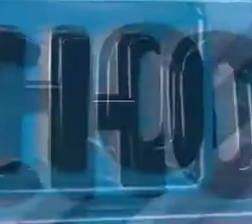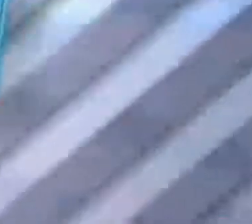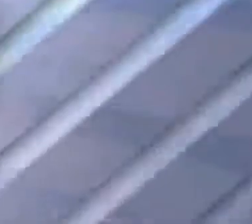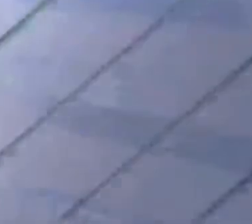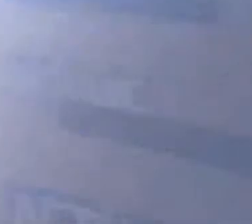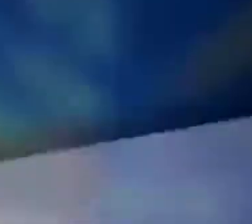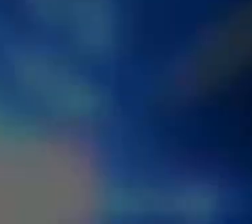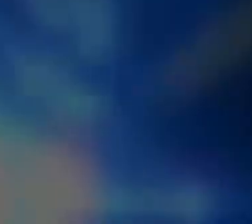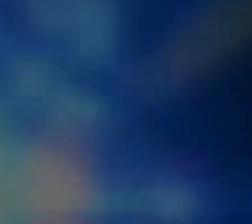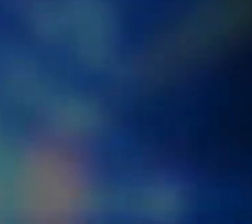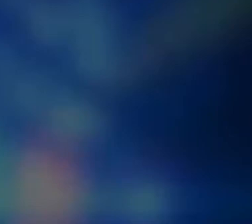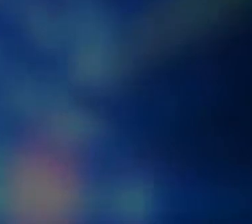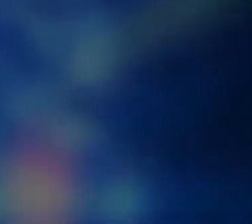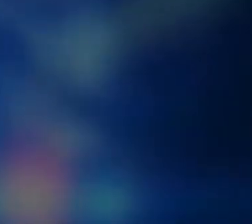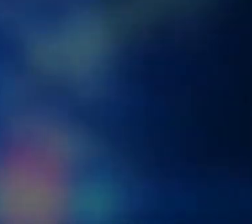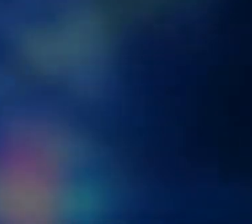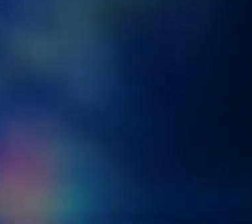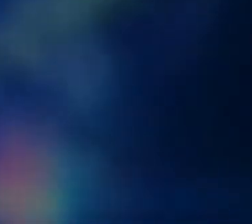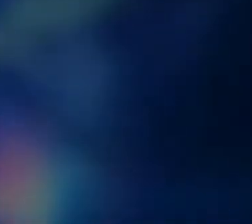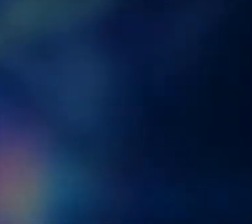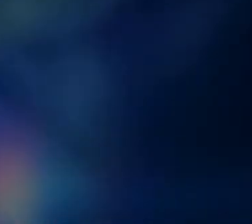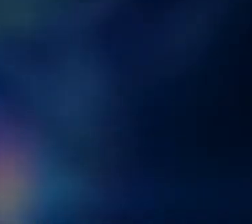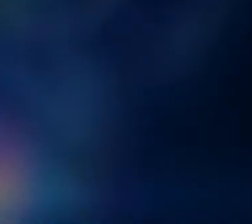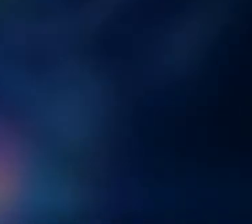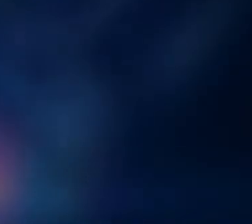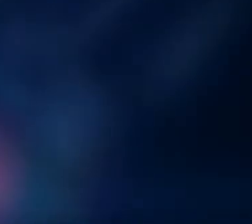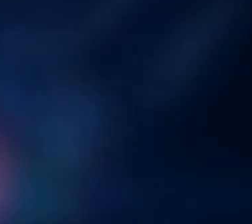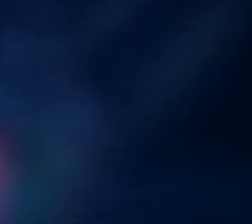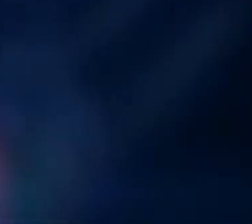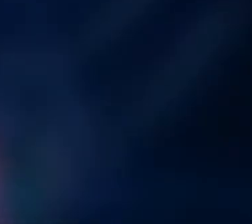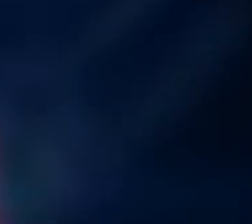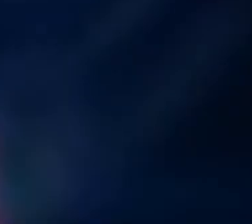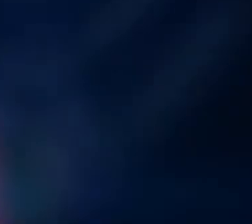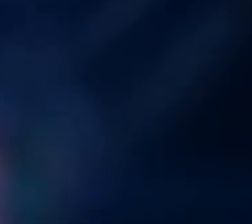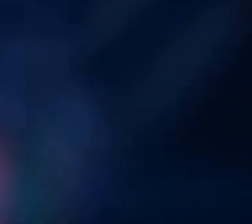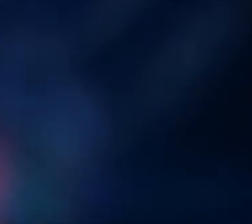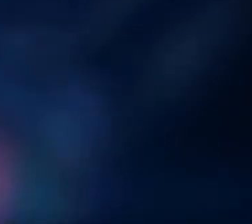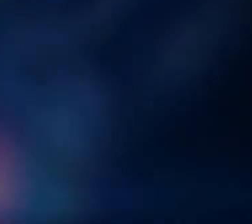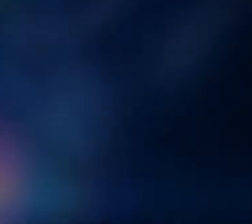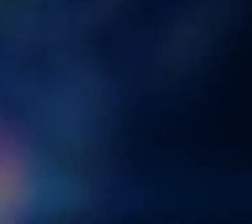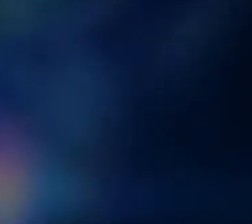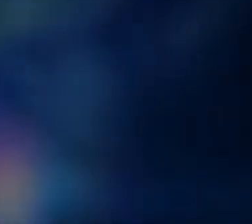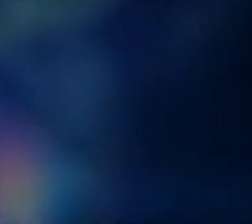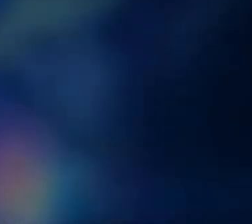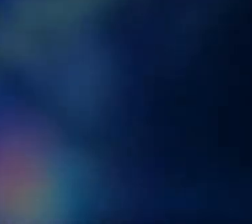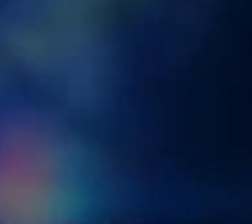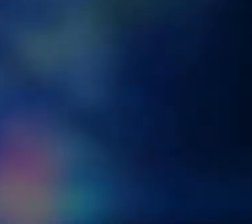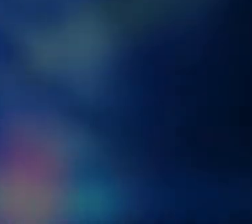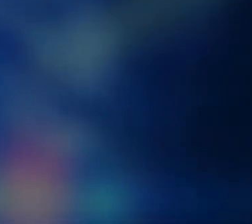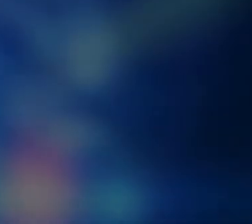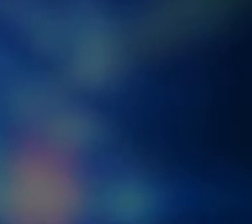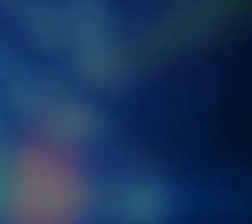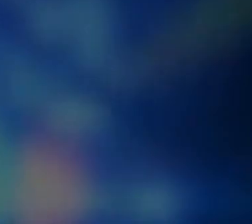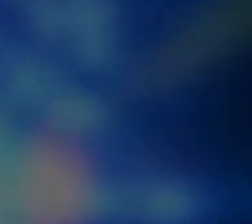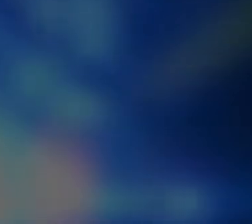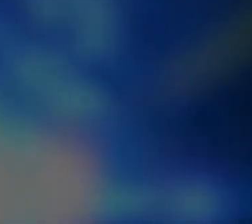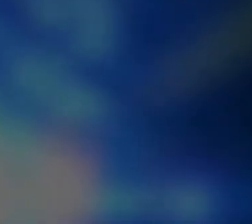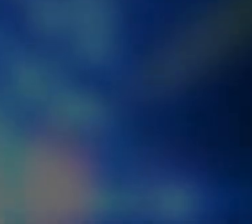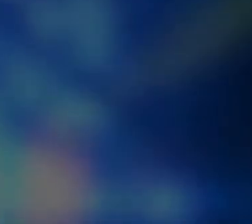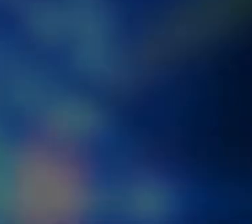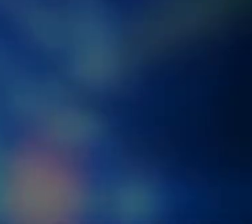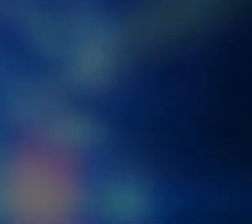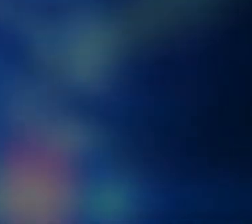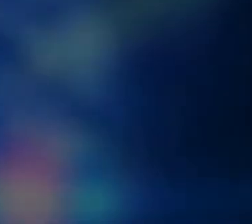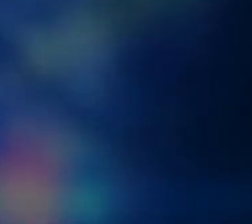Colombia. ¿Cuáles son los requisitos para pensionarse en Colombia? En los fondos de pensiones hay 2 formas para